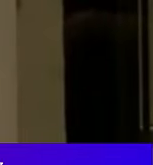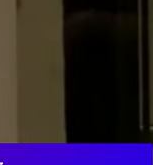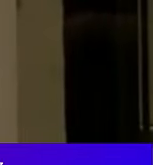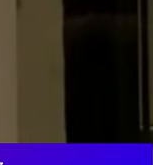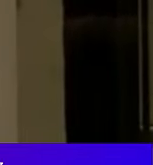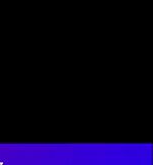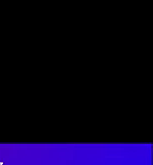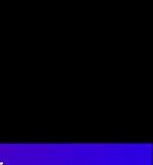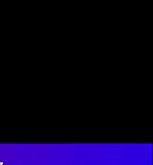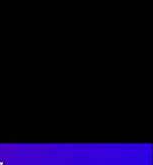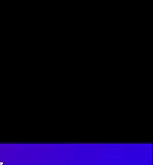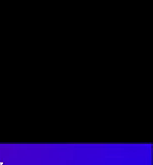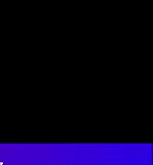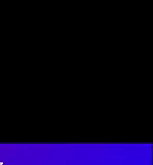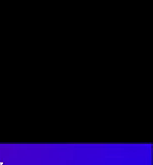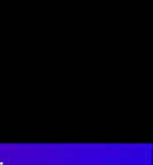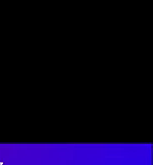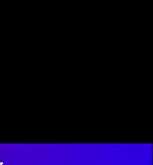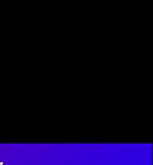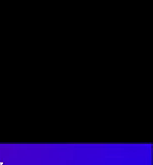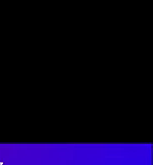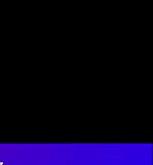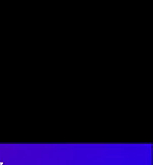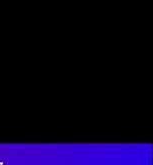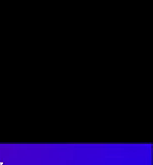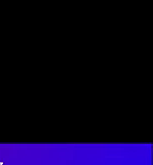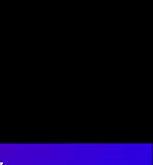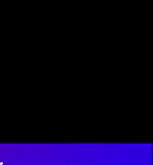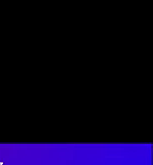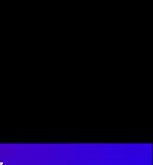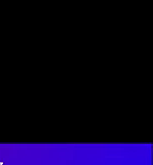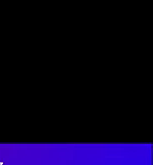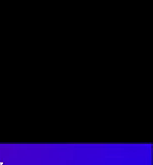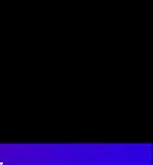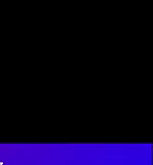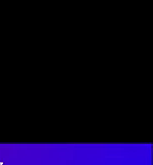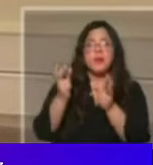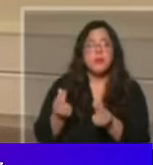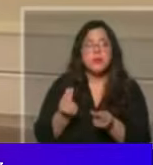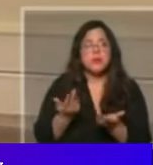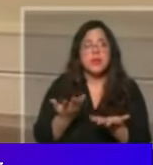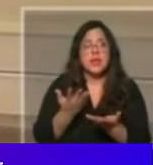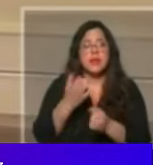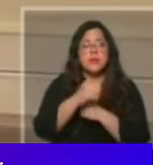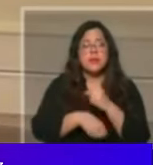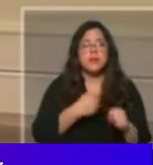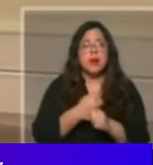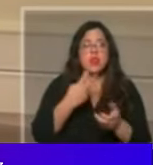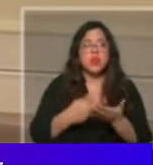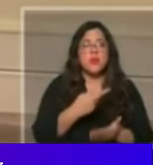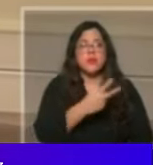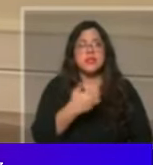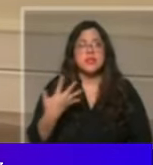operativas del Ejército de Chile. Quiero señalar categóricamente que en el presupuesto presentado para el año 2025